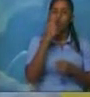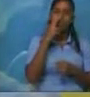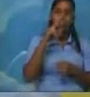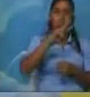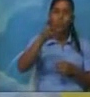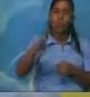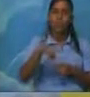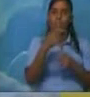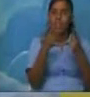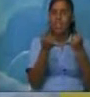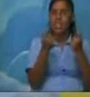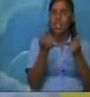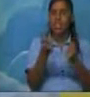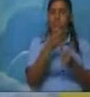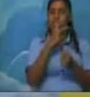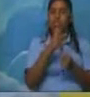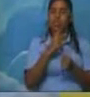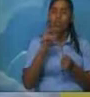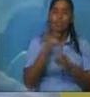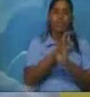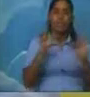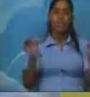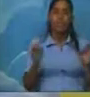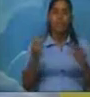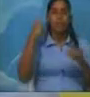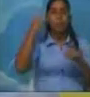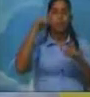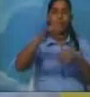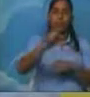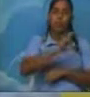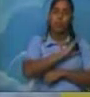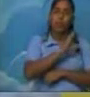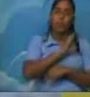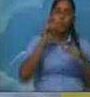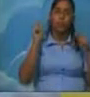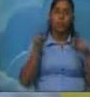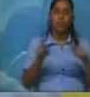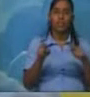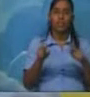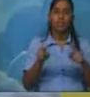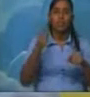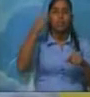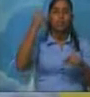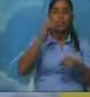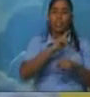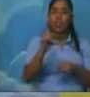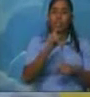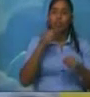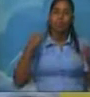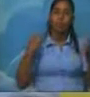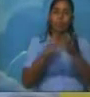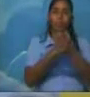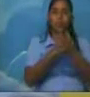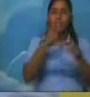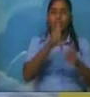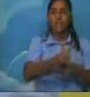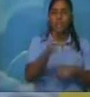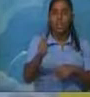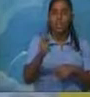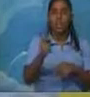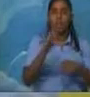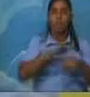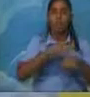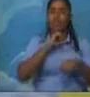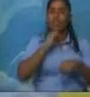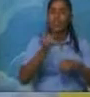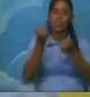plata ni oro de ellas para tomarlo para ti para que no tropieces en ello pues es